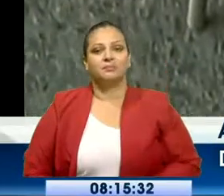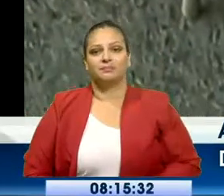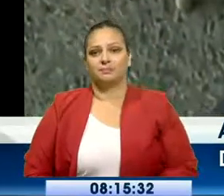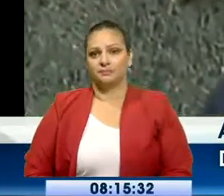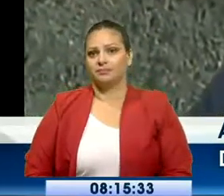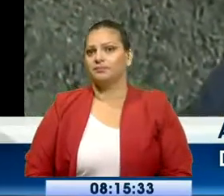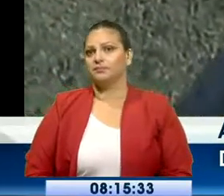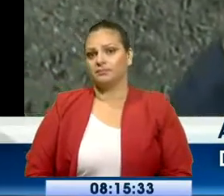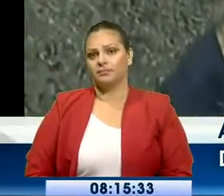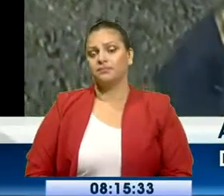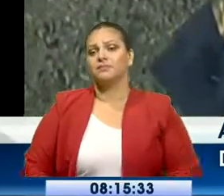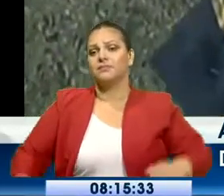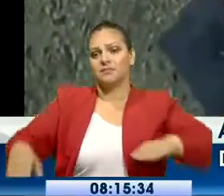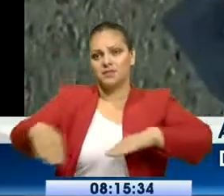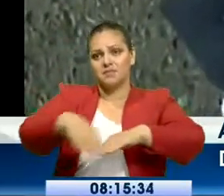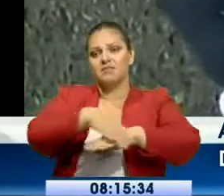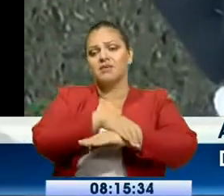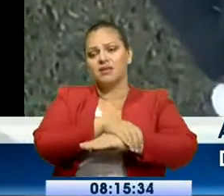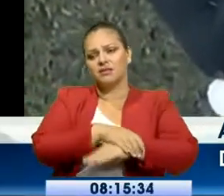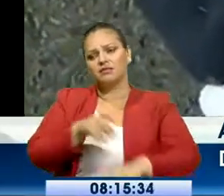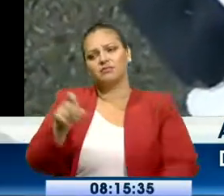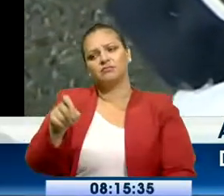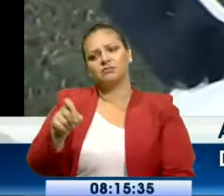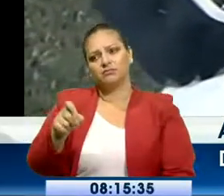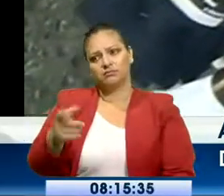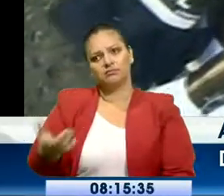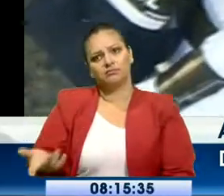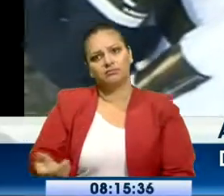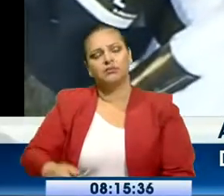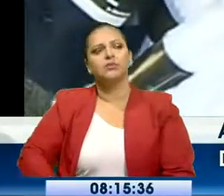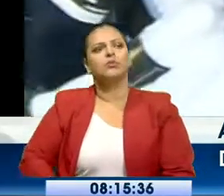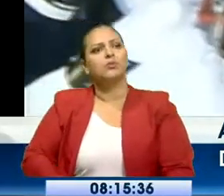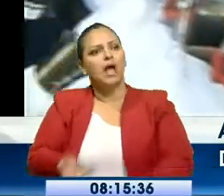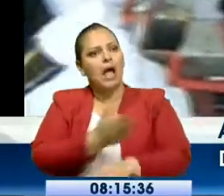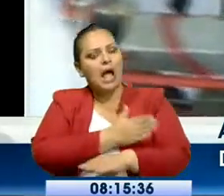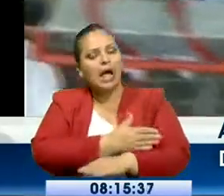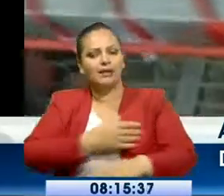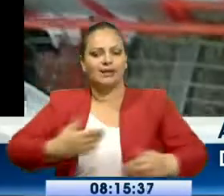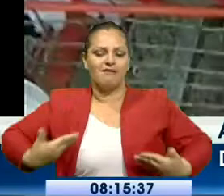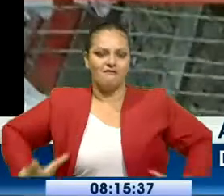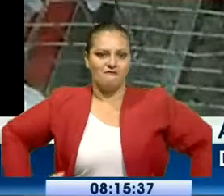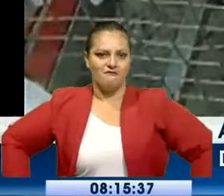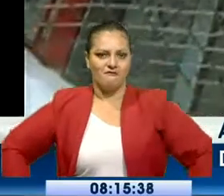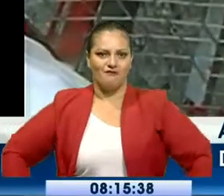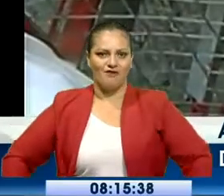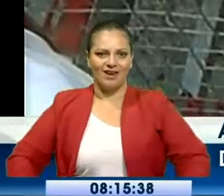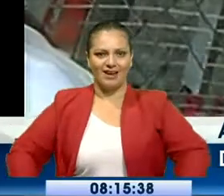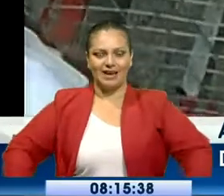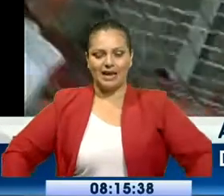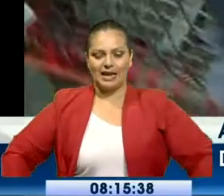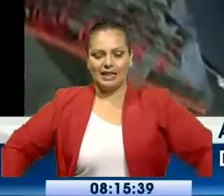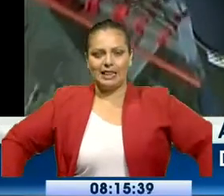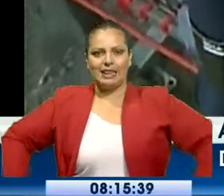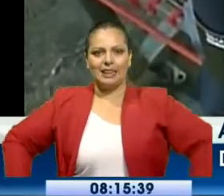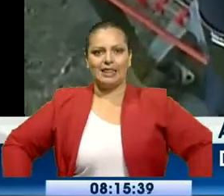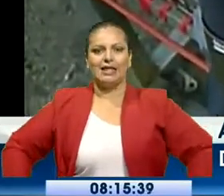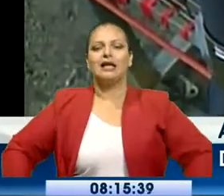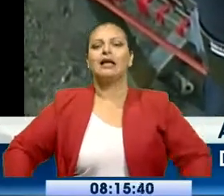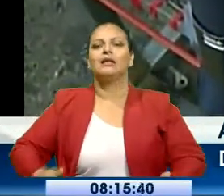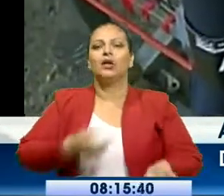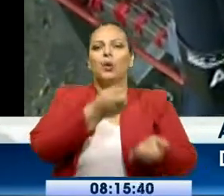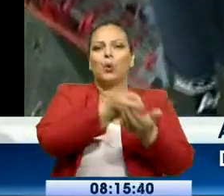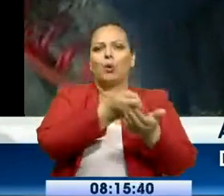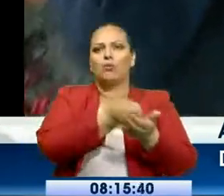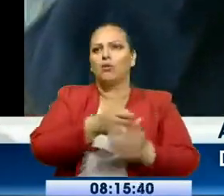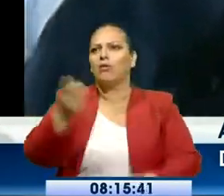uno las necesita siempre pero usted sabe que también una cantidad versión ha hecho todo el año entero para uno esperar el rato la hora